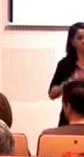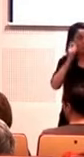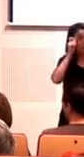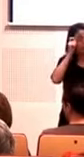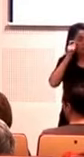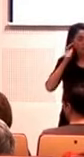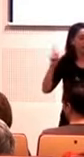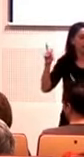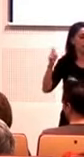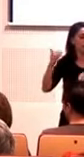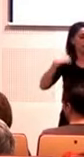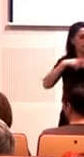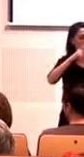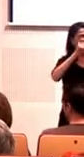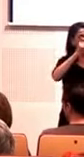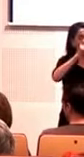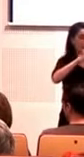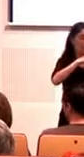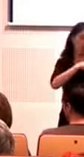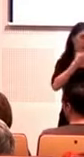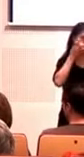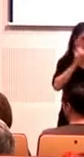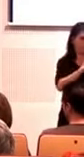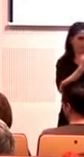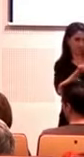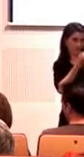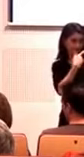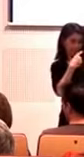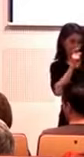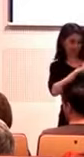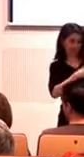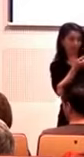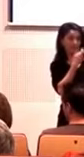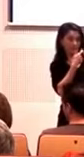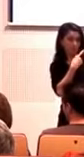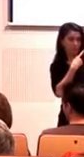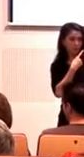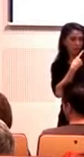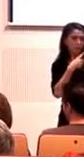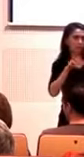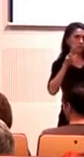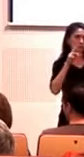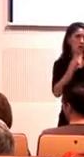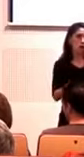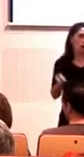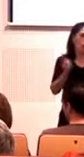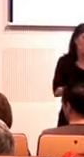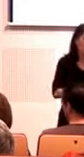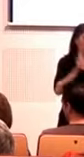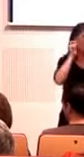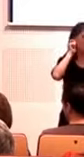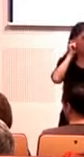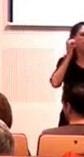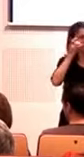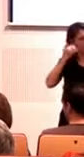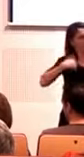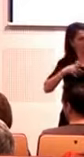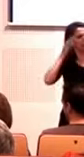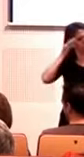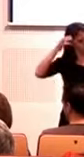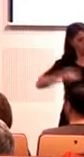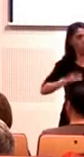ya acabe con la quimio oral, vuelvo otra vez a ser mujer. Bueno, soy mujer, pero no una